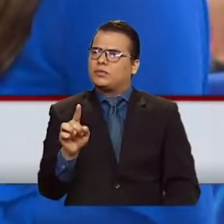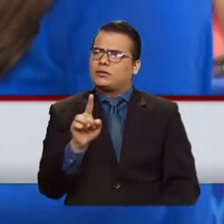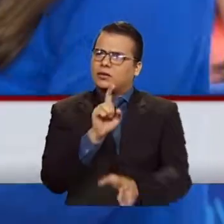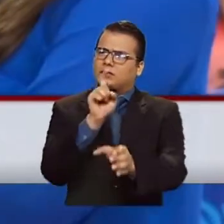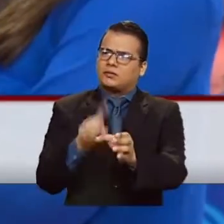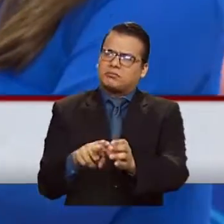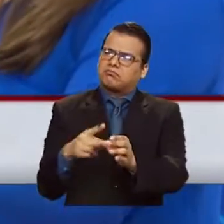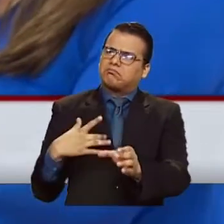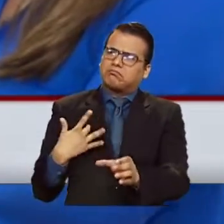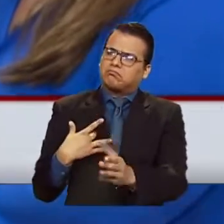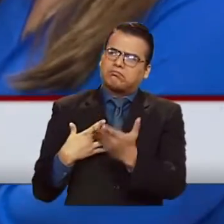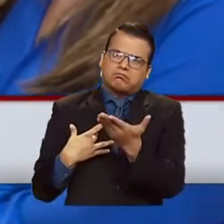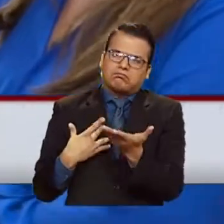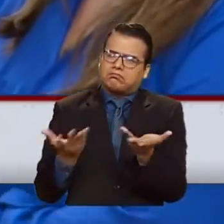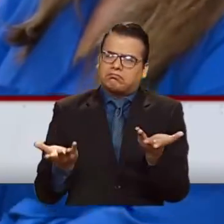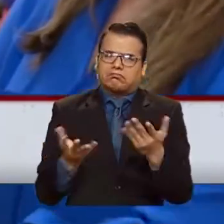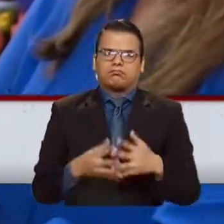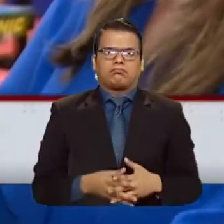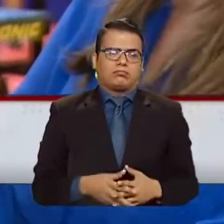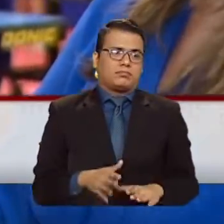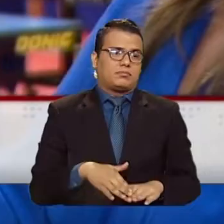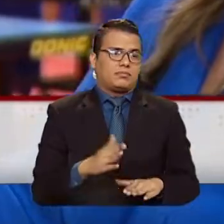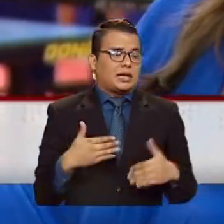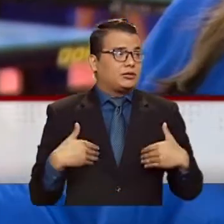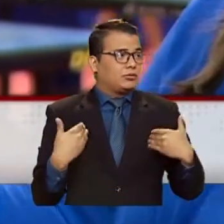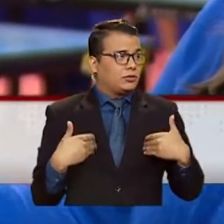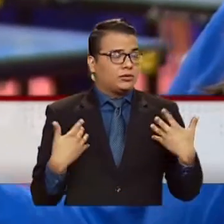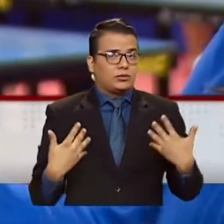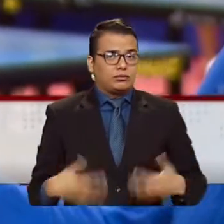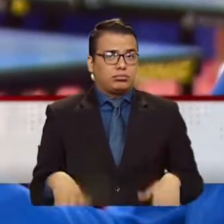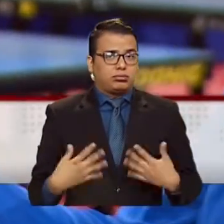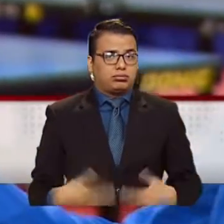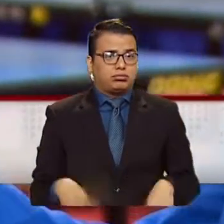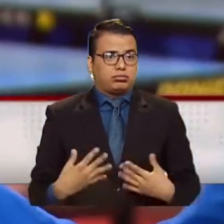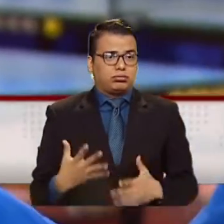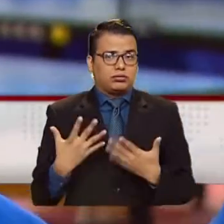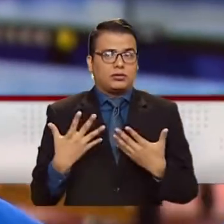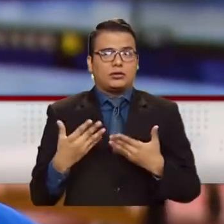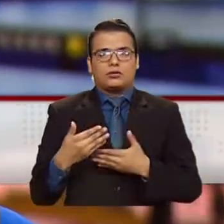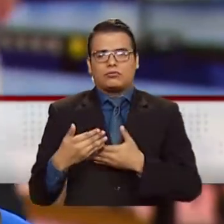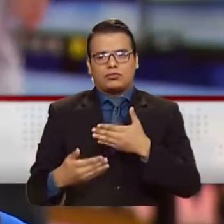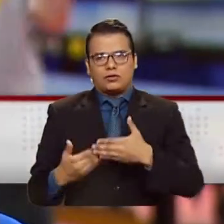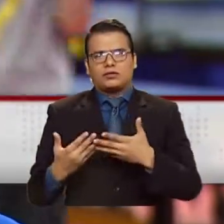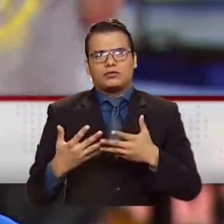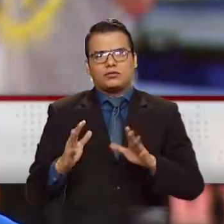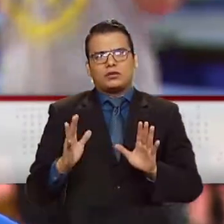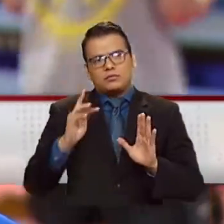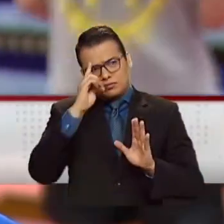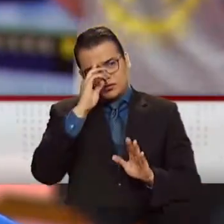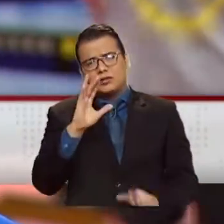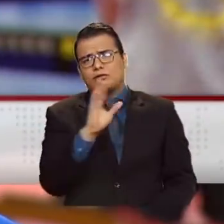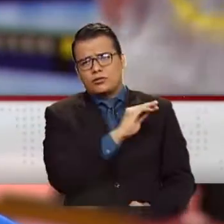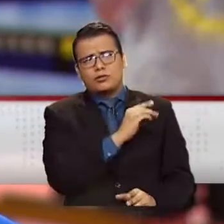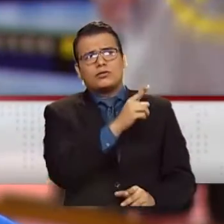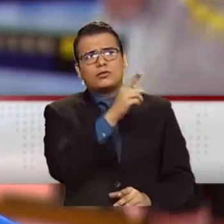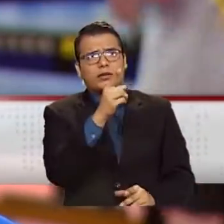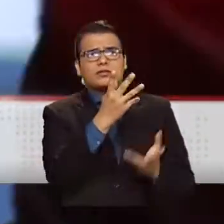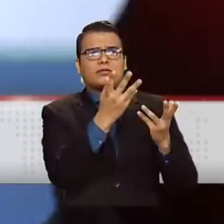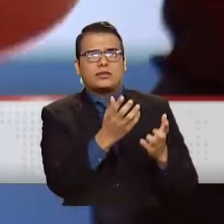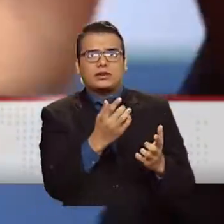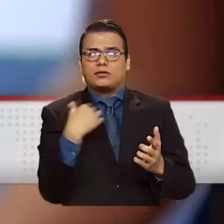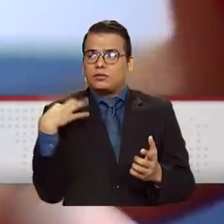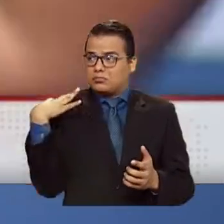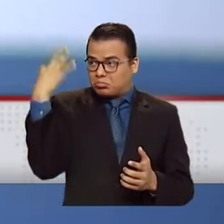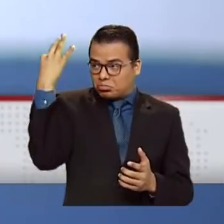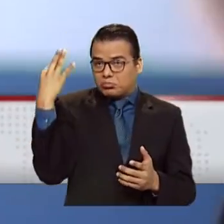proceso, Briani? Pues la verdad es muy gratificante estar en este proceso. Yo creo que muchos quisieran estar y pues esta vez se